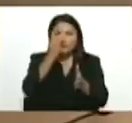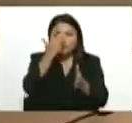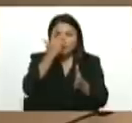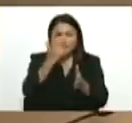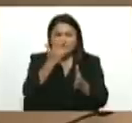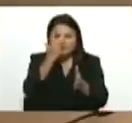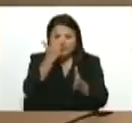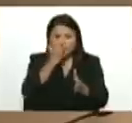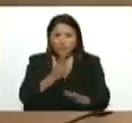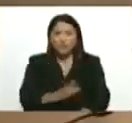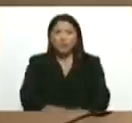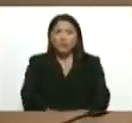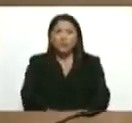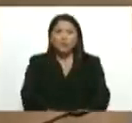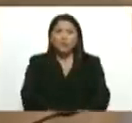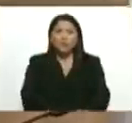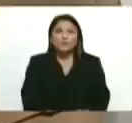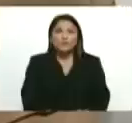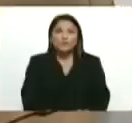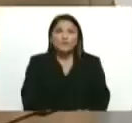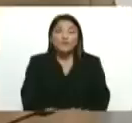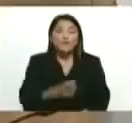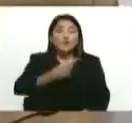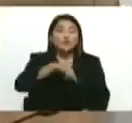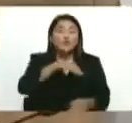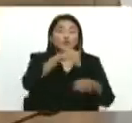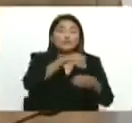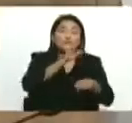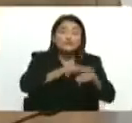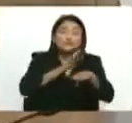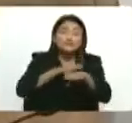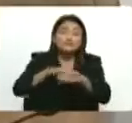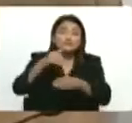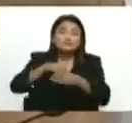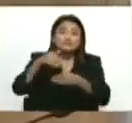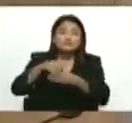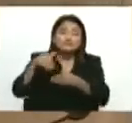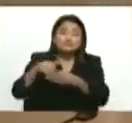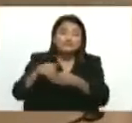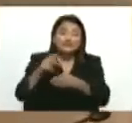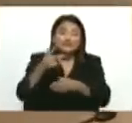febrero. Teníamos que convocar las elecciones el 3 de febrero de 2019 y se nos olvidó.